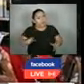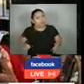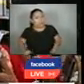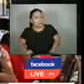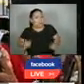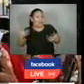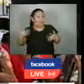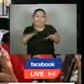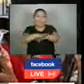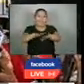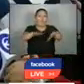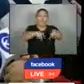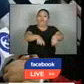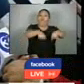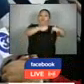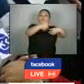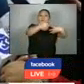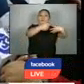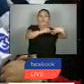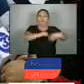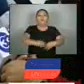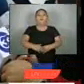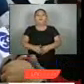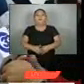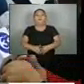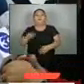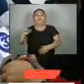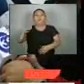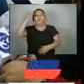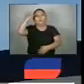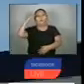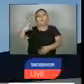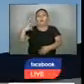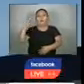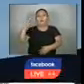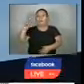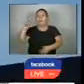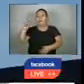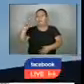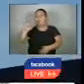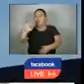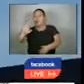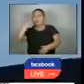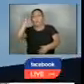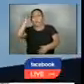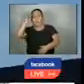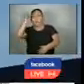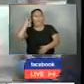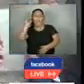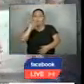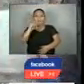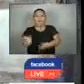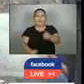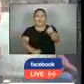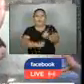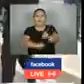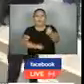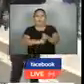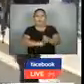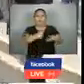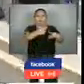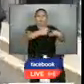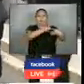el estado de excepción. Mientras que Claudia Ortiz parece que su posición de no respaldar las acciones